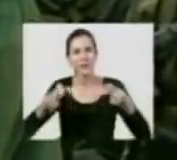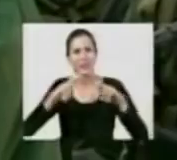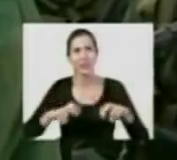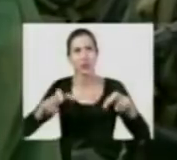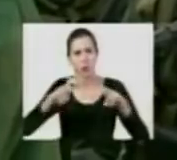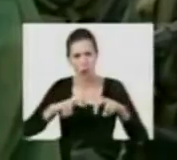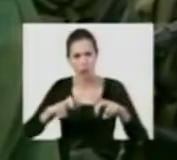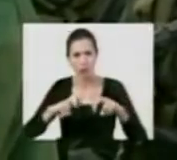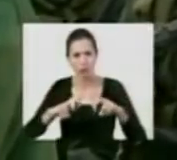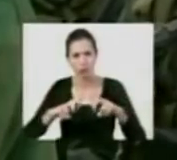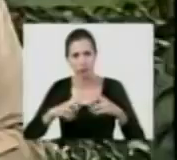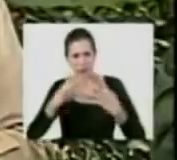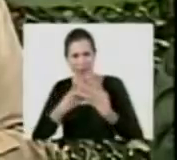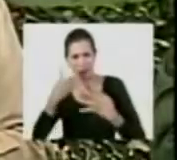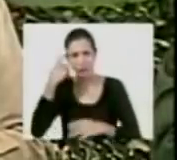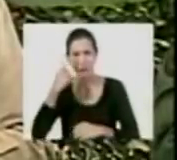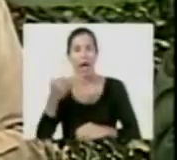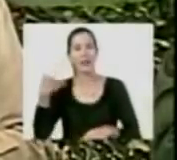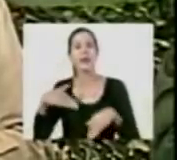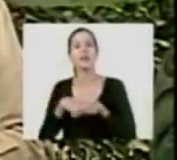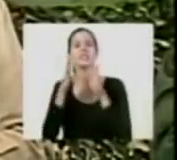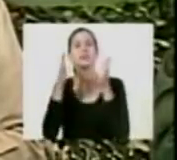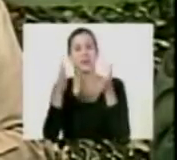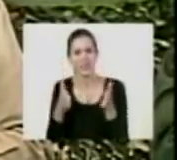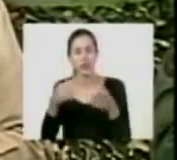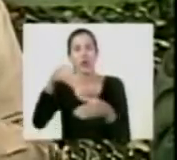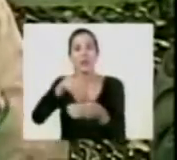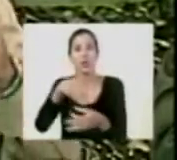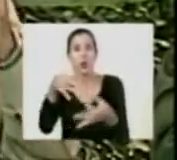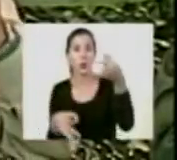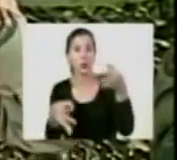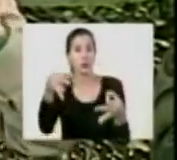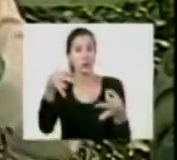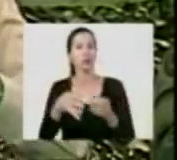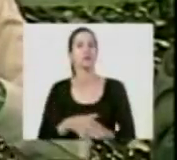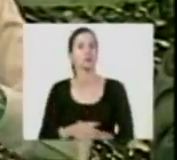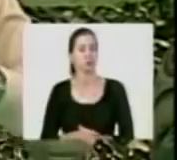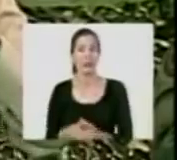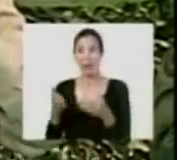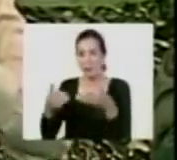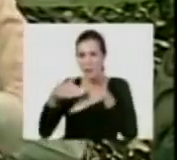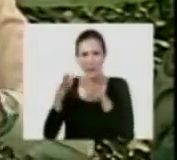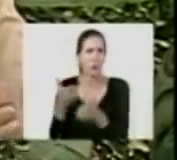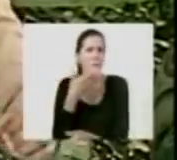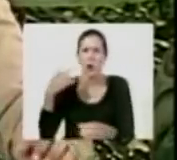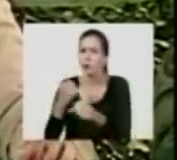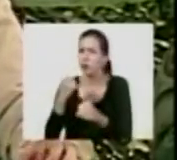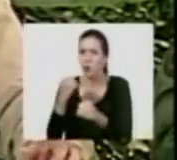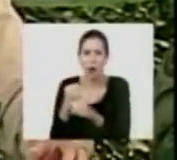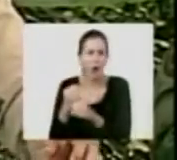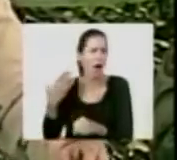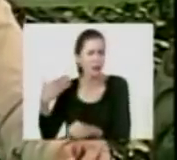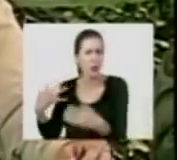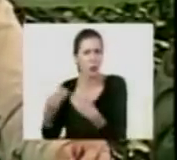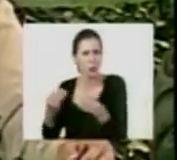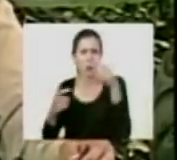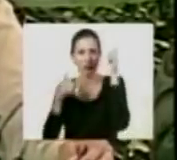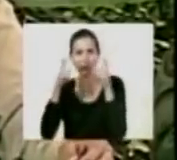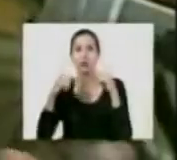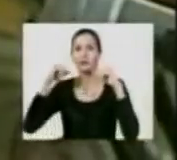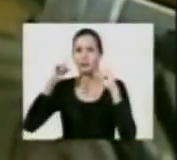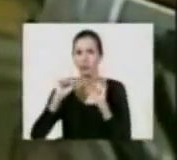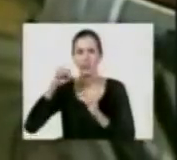el ministro del Interior más exitoso que ha tenido la Revolución Bolivariana, comandante Chávez. Es experto en lucha